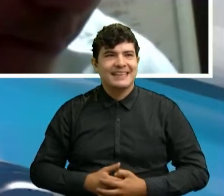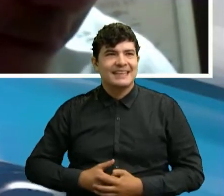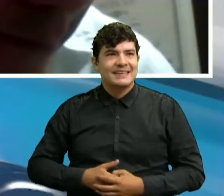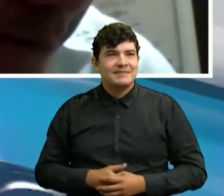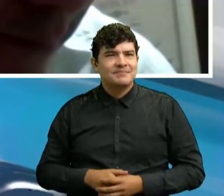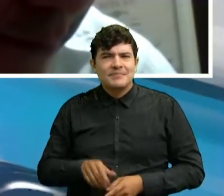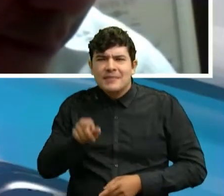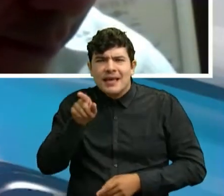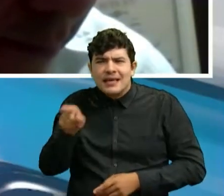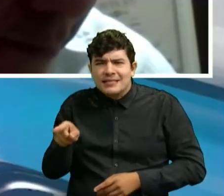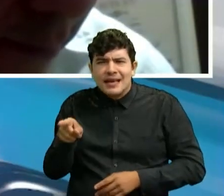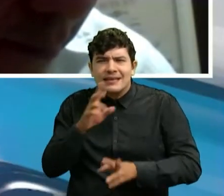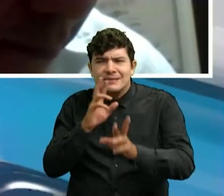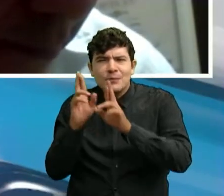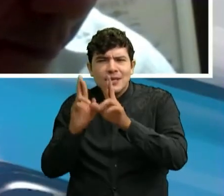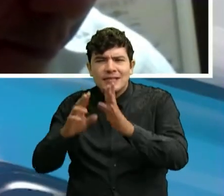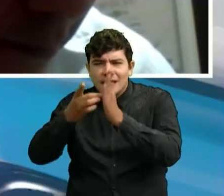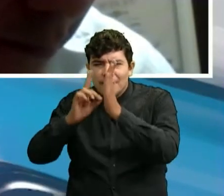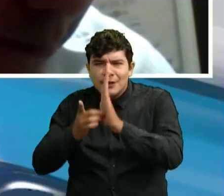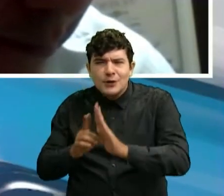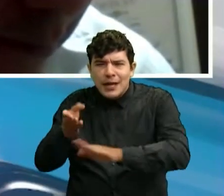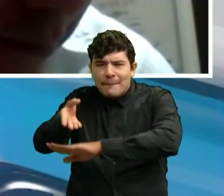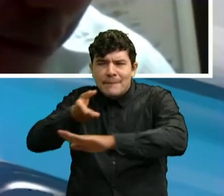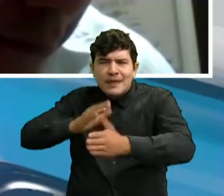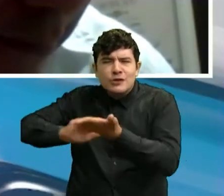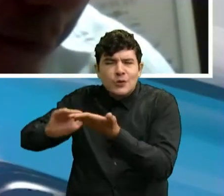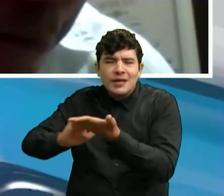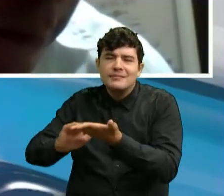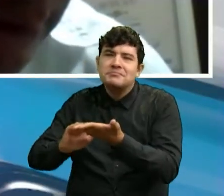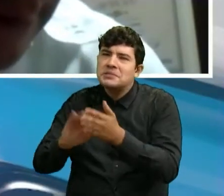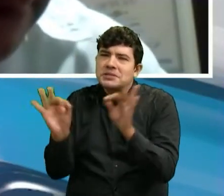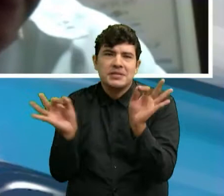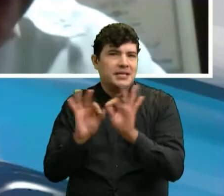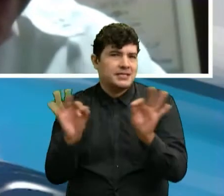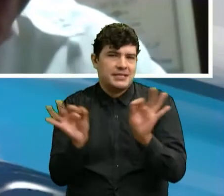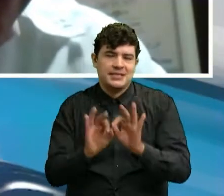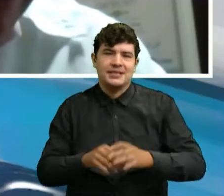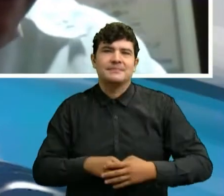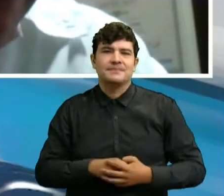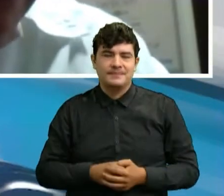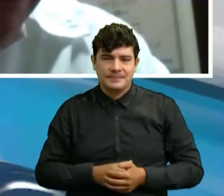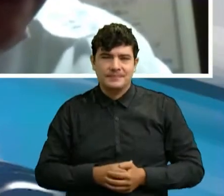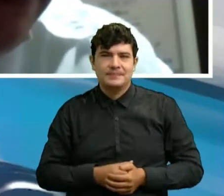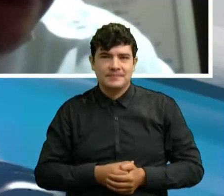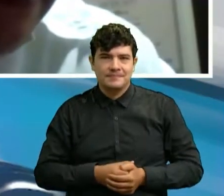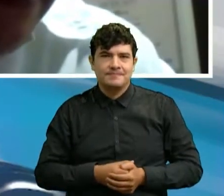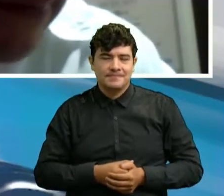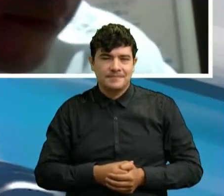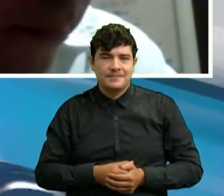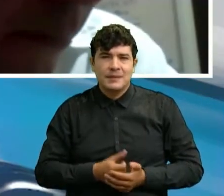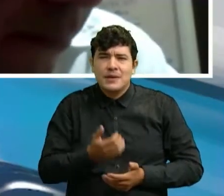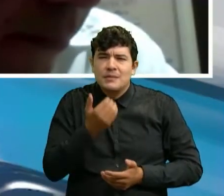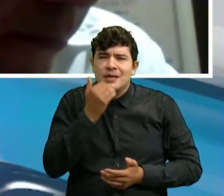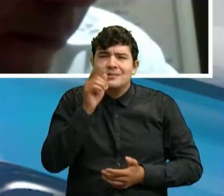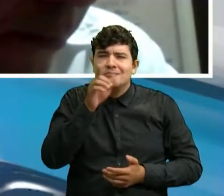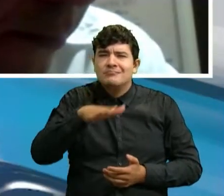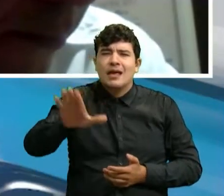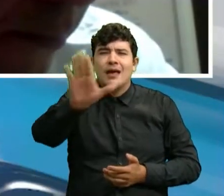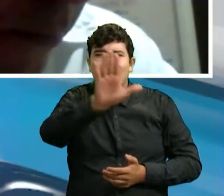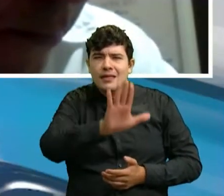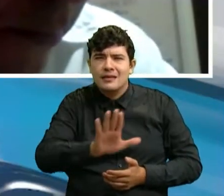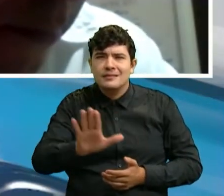muy sencilla porque es para los casos en que nuestros televidentes tengan que